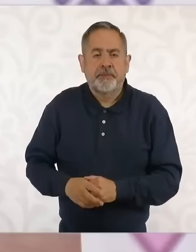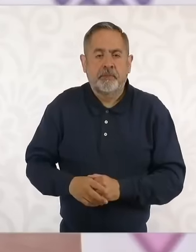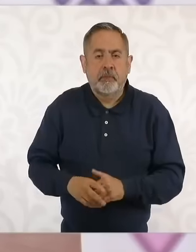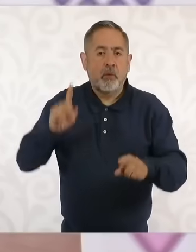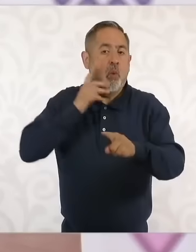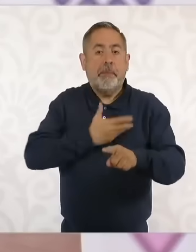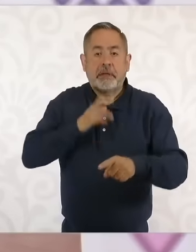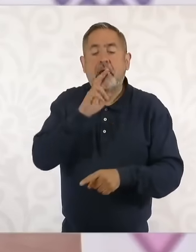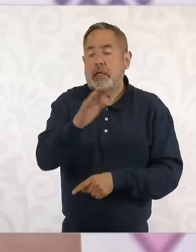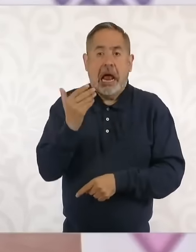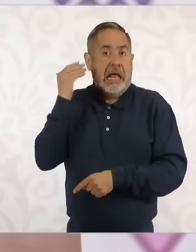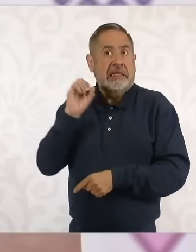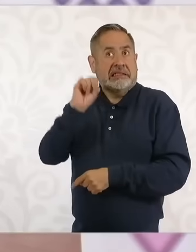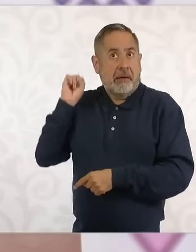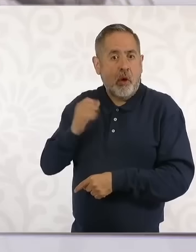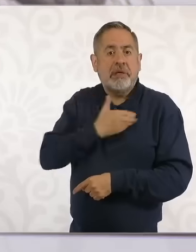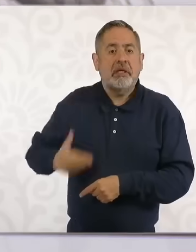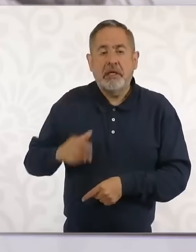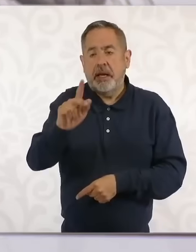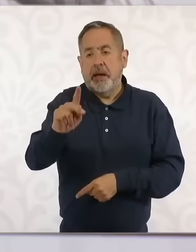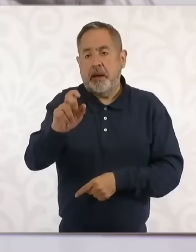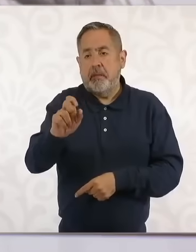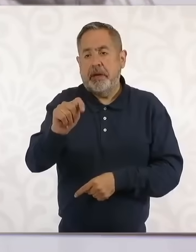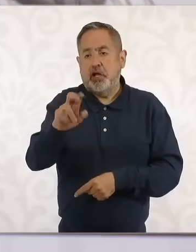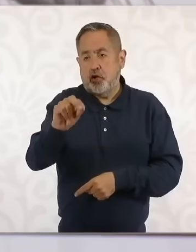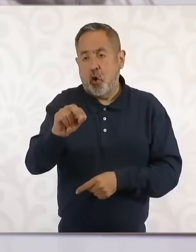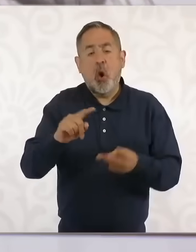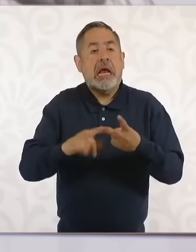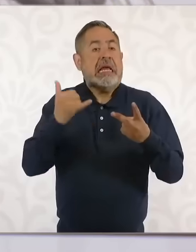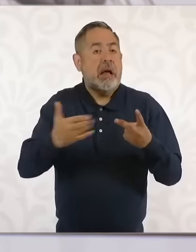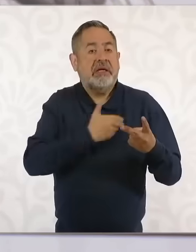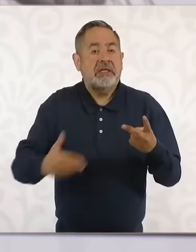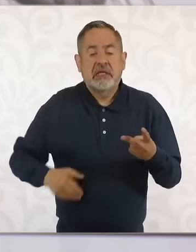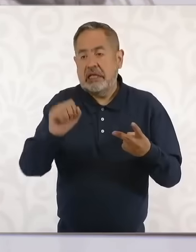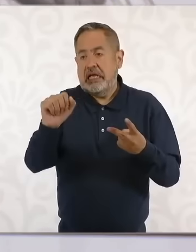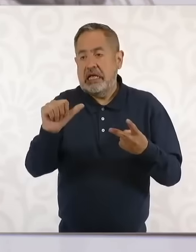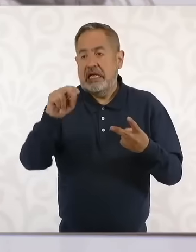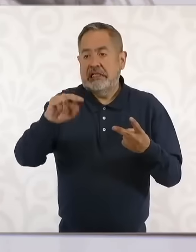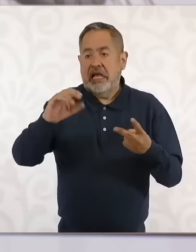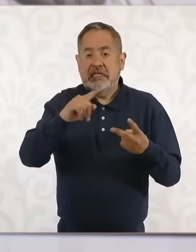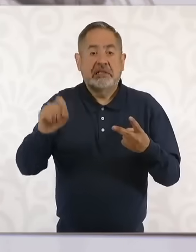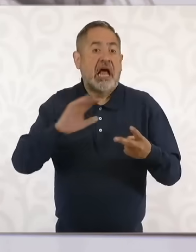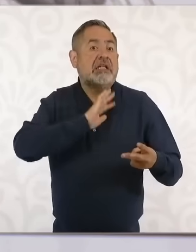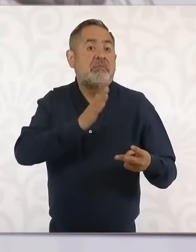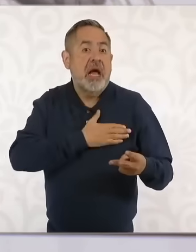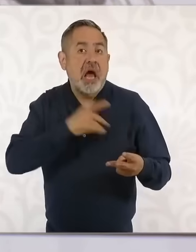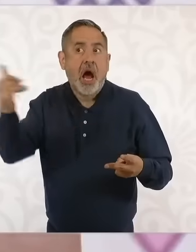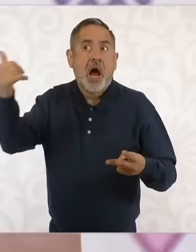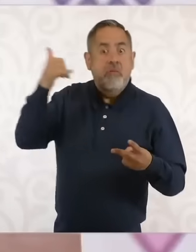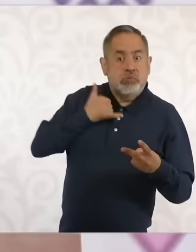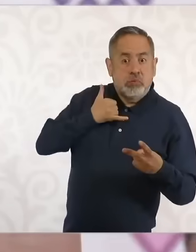sábado y hablé con el presidente Sánchez de España. Me buscó él. Hablé con